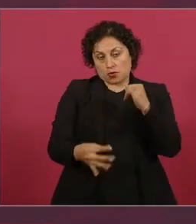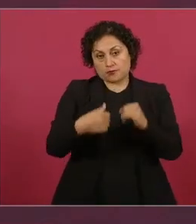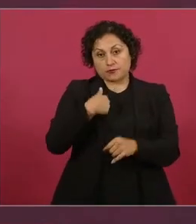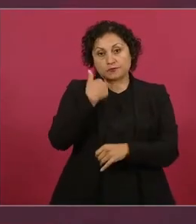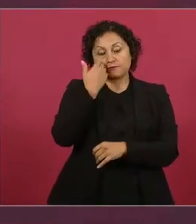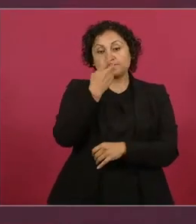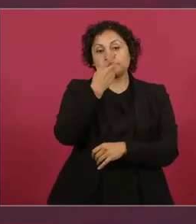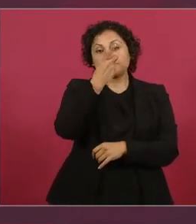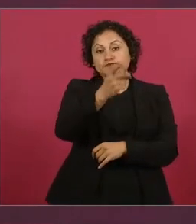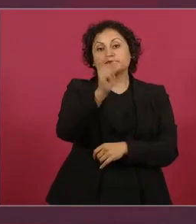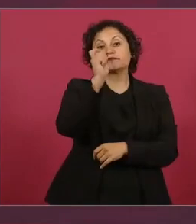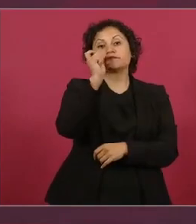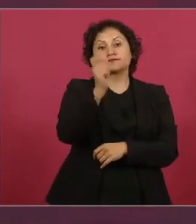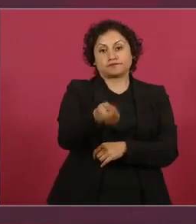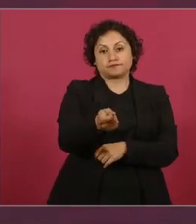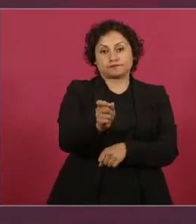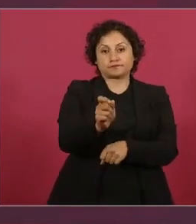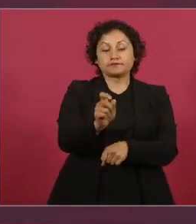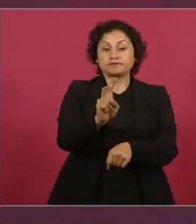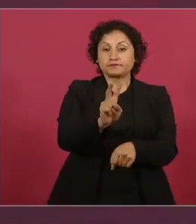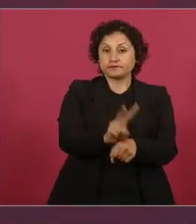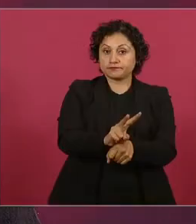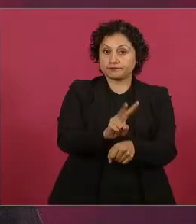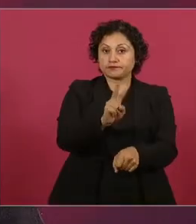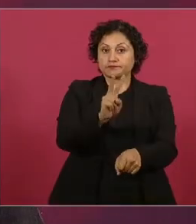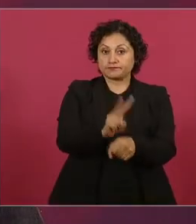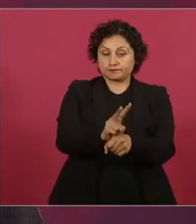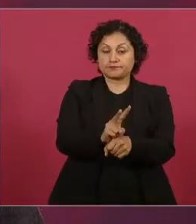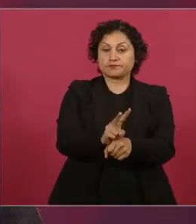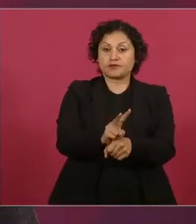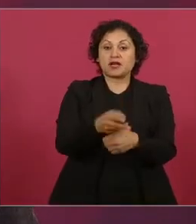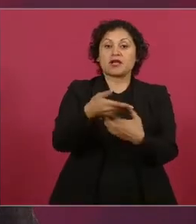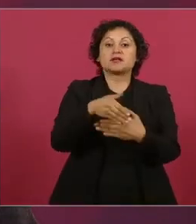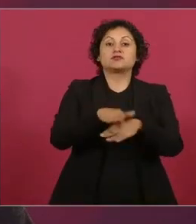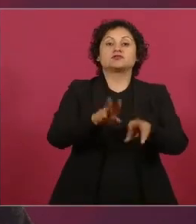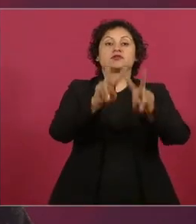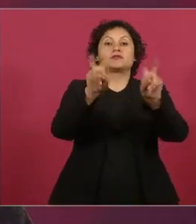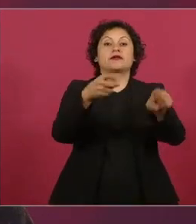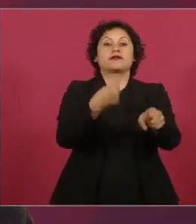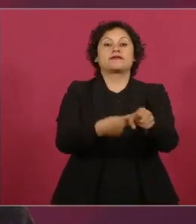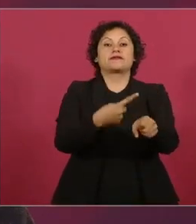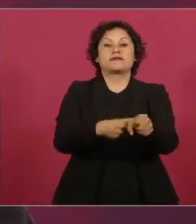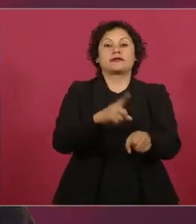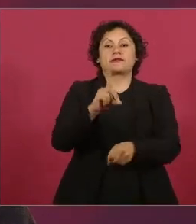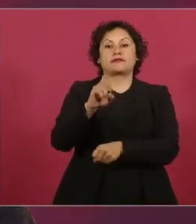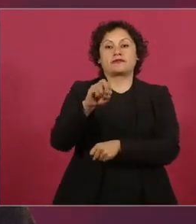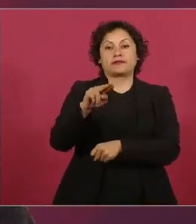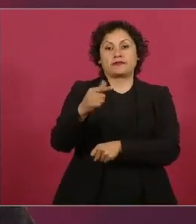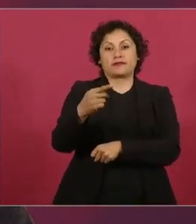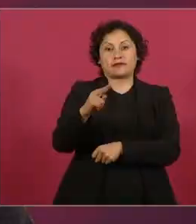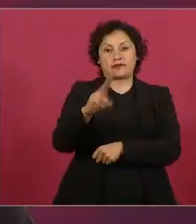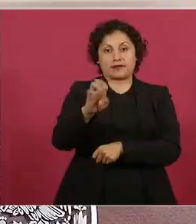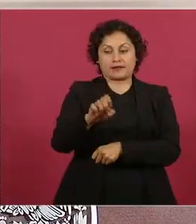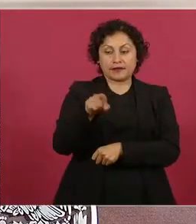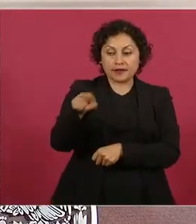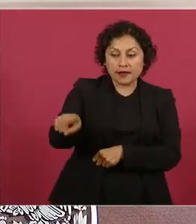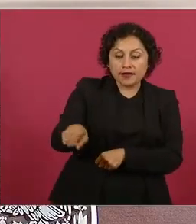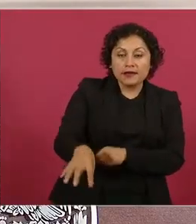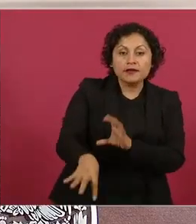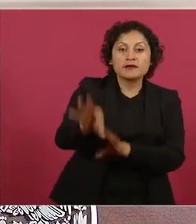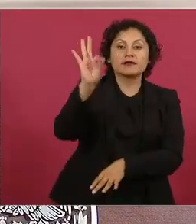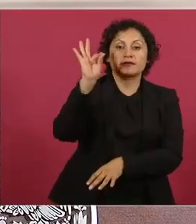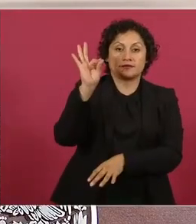por último, a la vigilancia epidemiológica del dengue. En Acapulco hay 313 casos